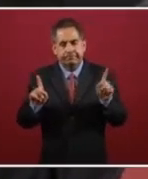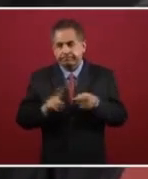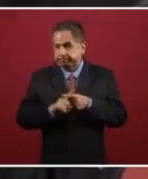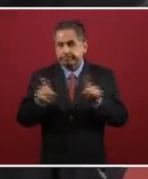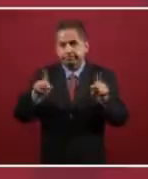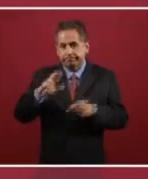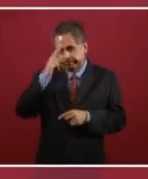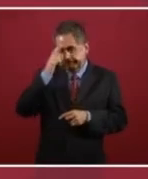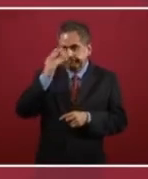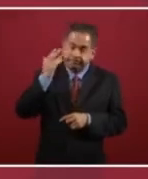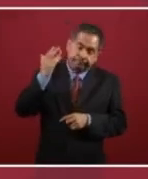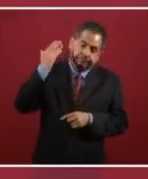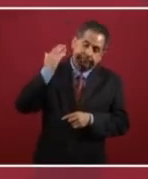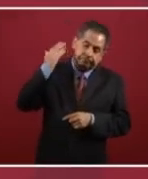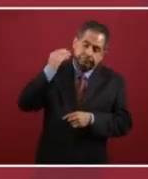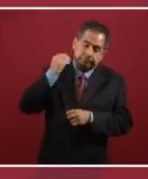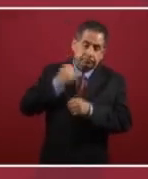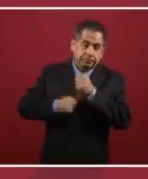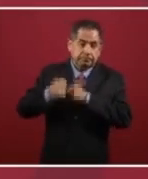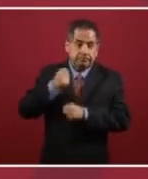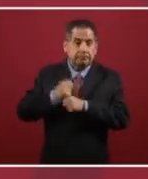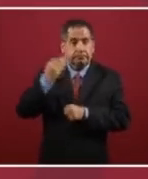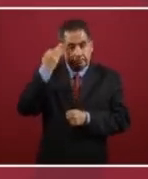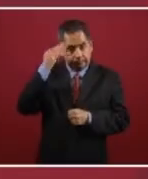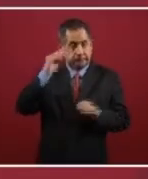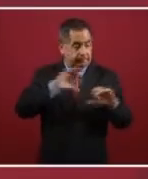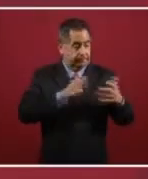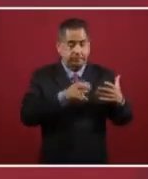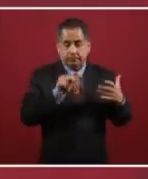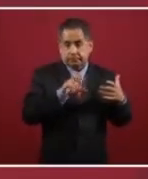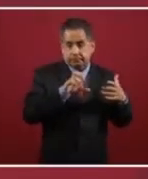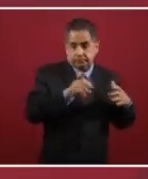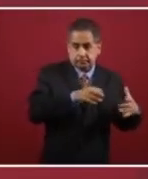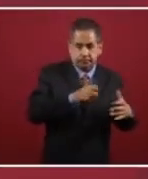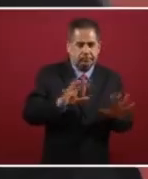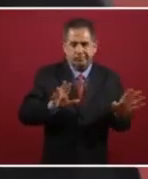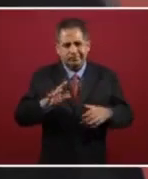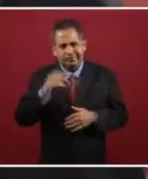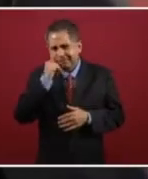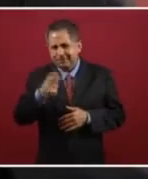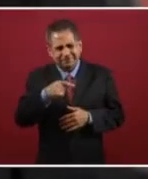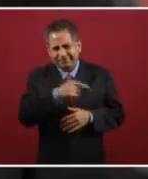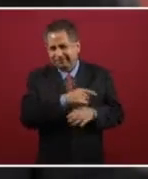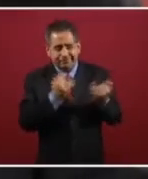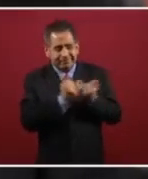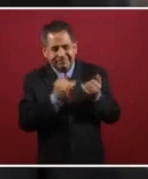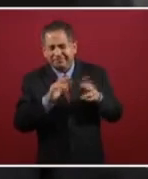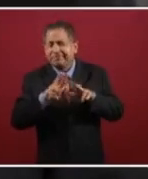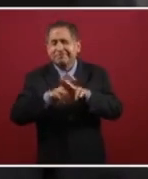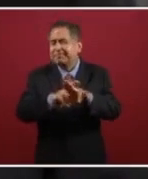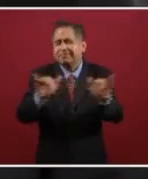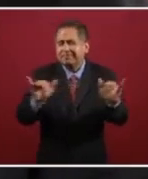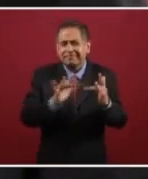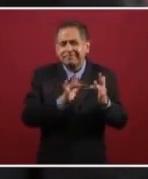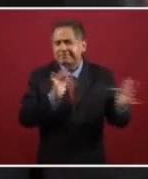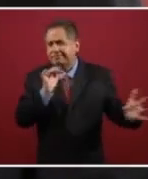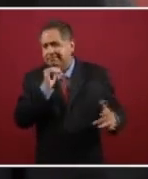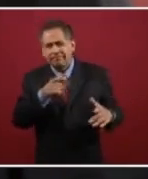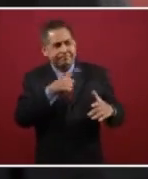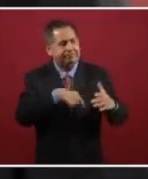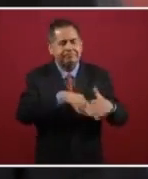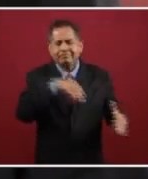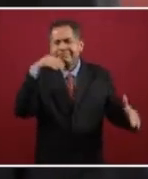que se aplicó en el período neoliberal no queremos saber nada del periodo neoliberal fue un fracaso